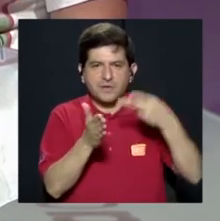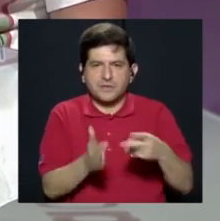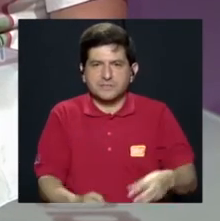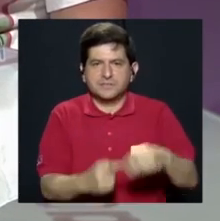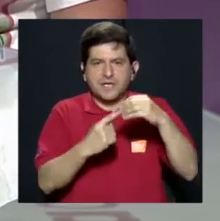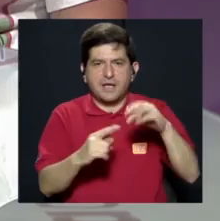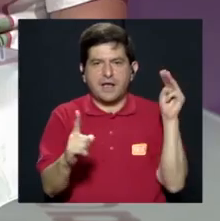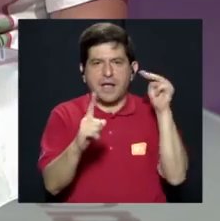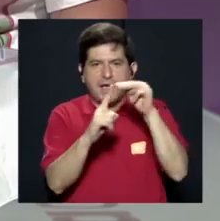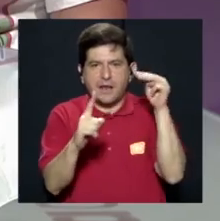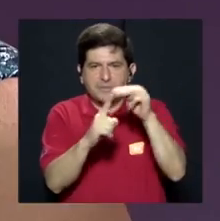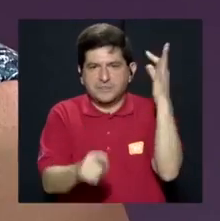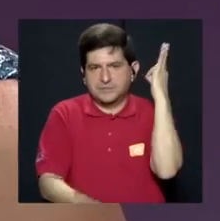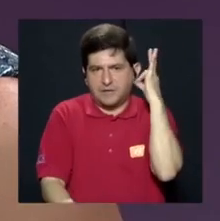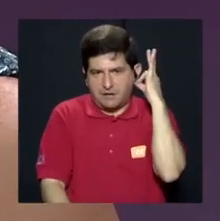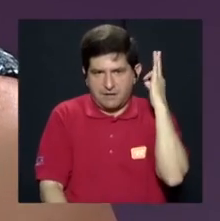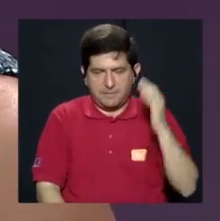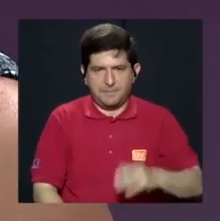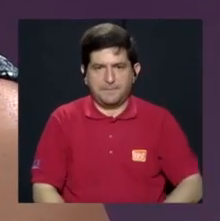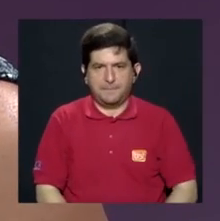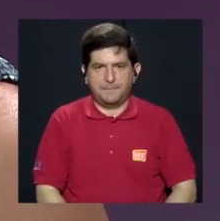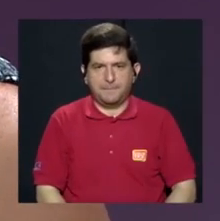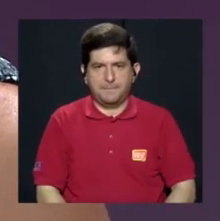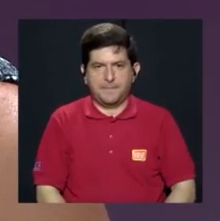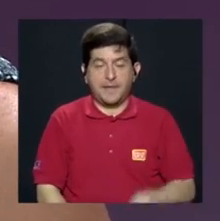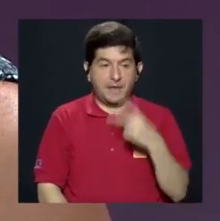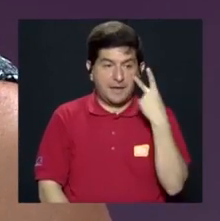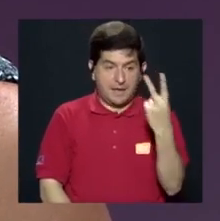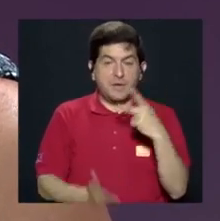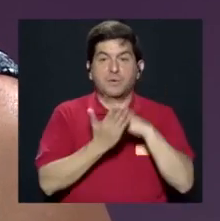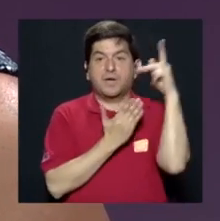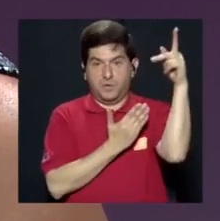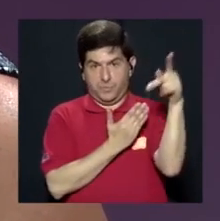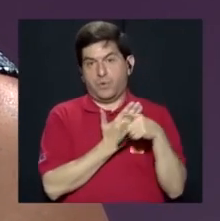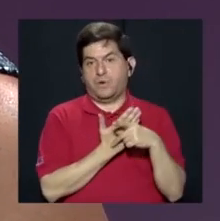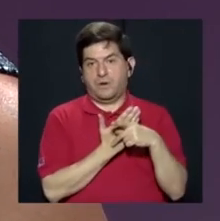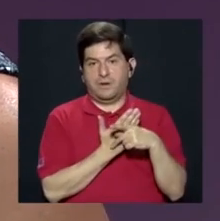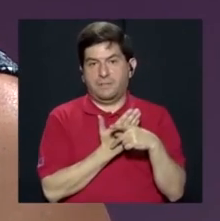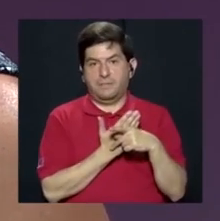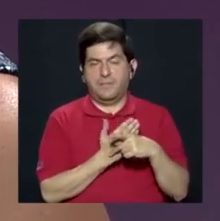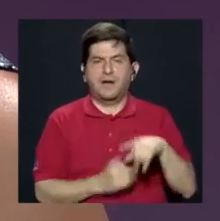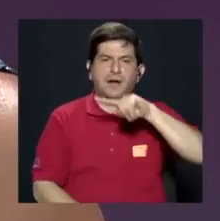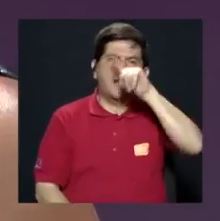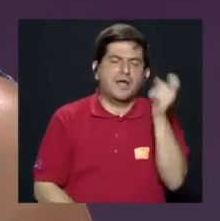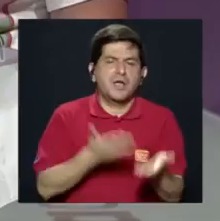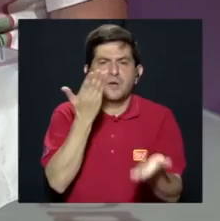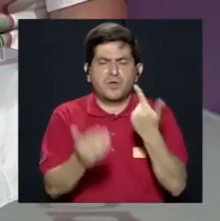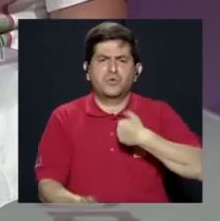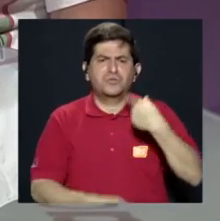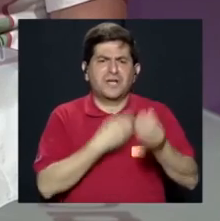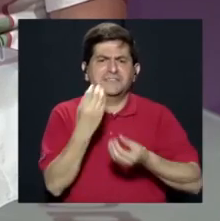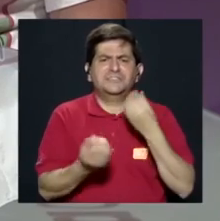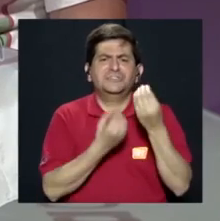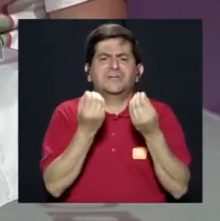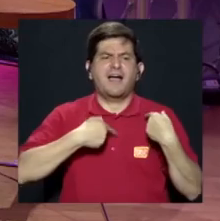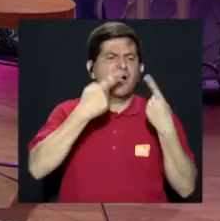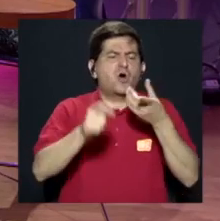principalmente el mensaje para las mujeres que estarán viendo este programa y se preguntarán, ¿y yo qué puedo